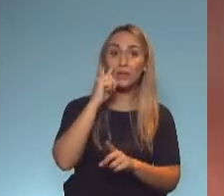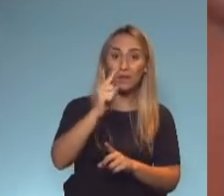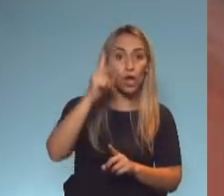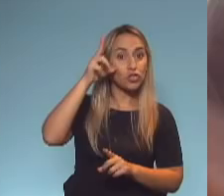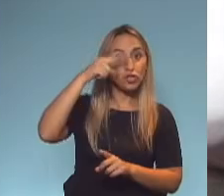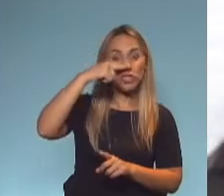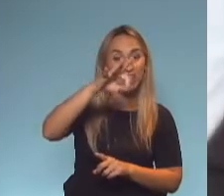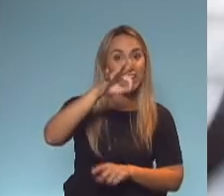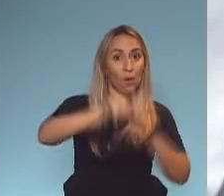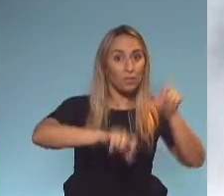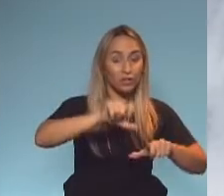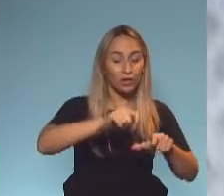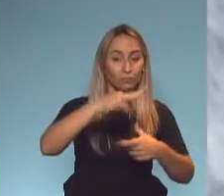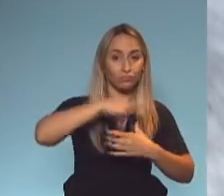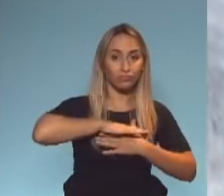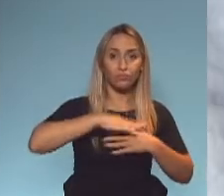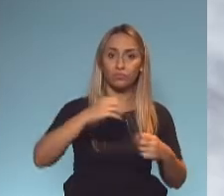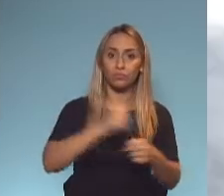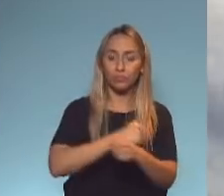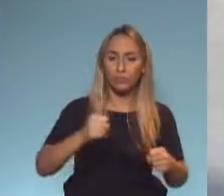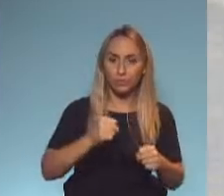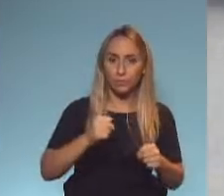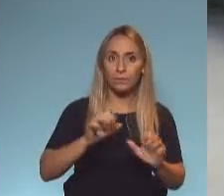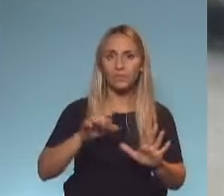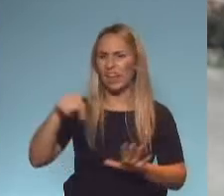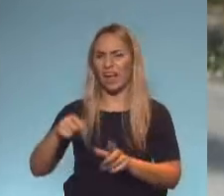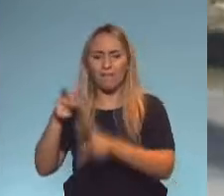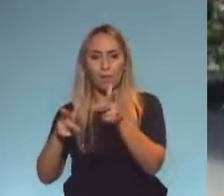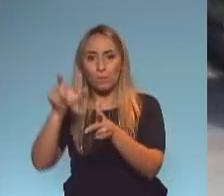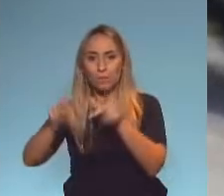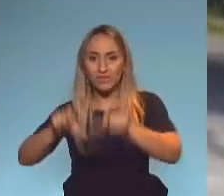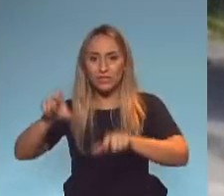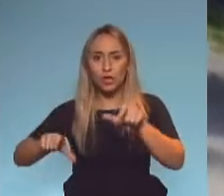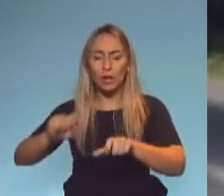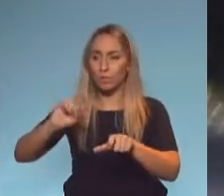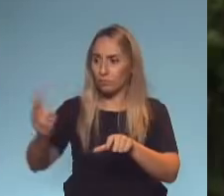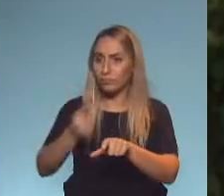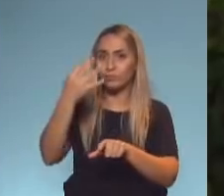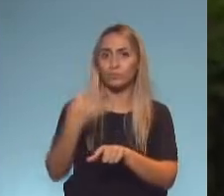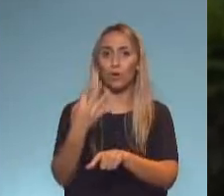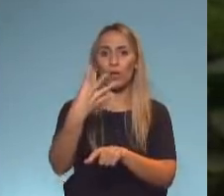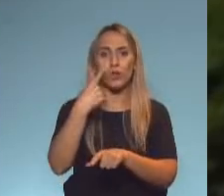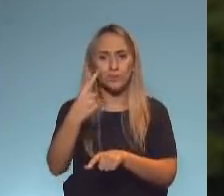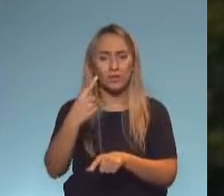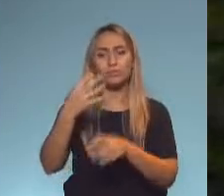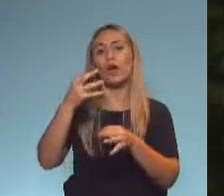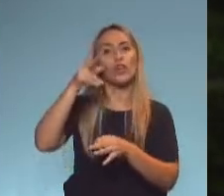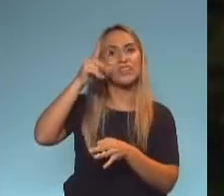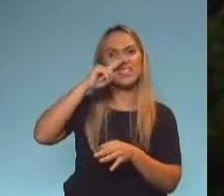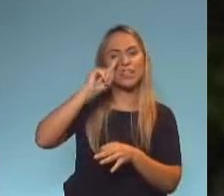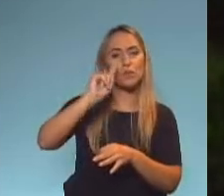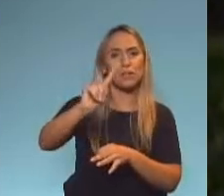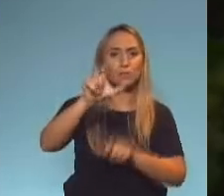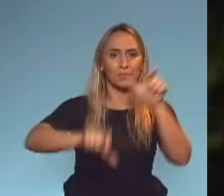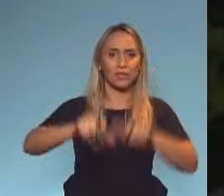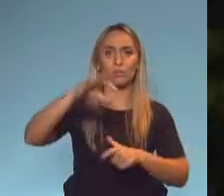1870 aquí hablamos de fallecimientos más de 4 mil 87 mil contagios en total